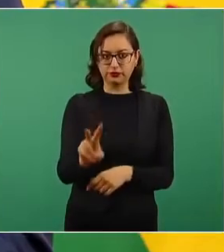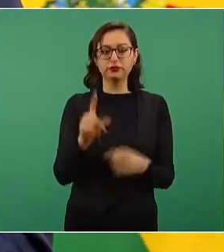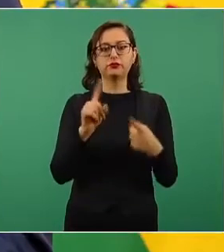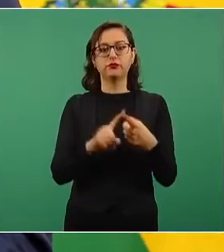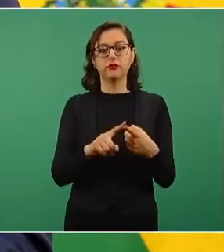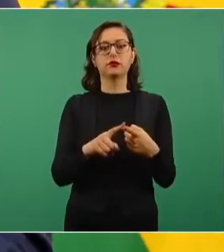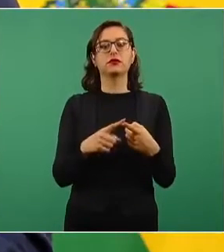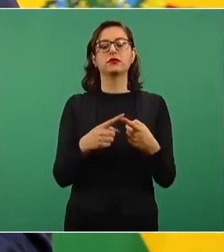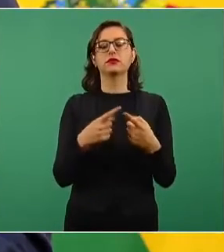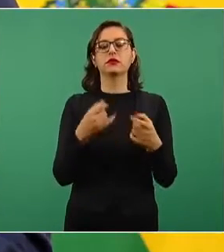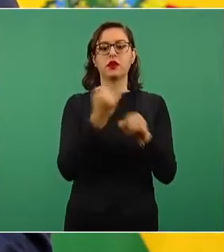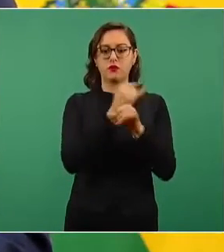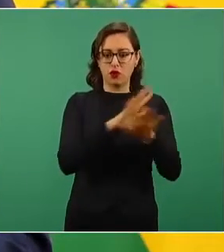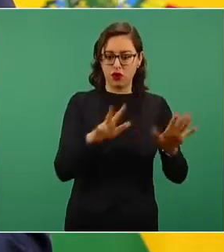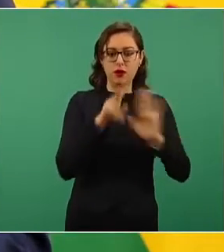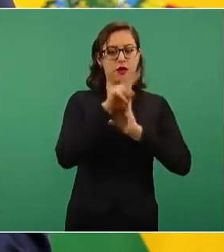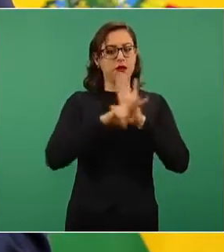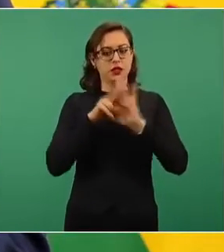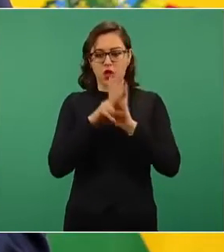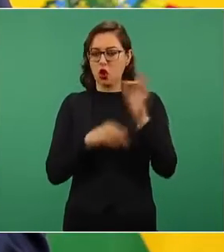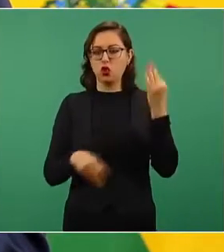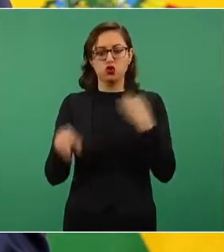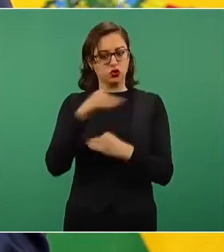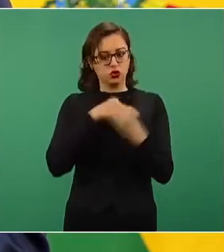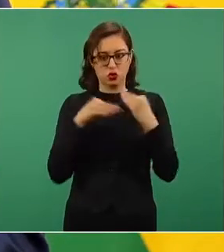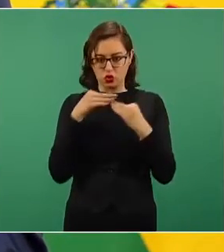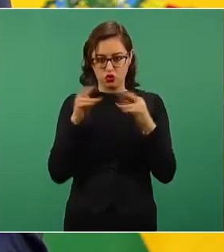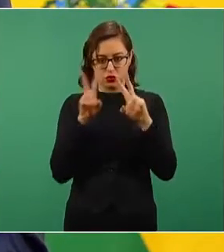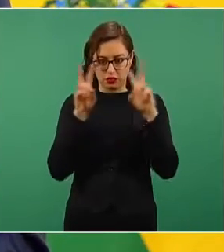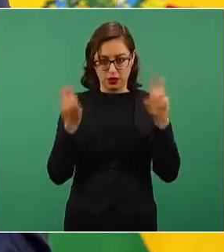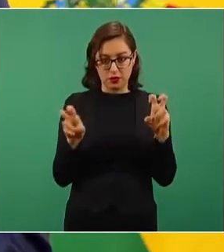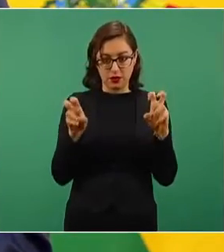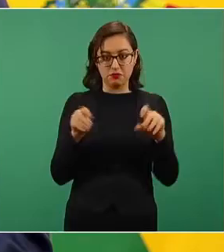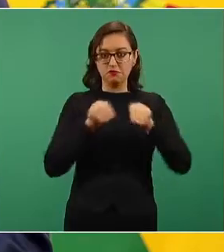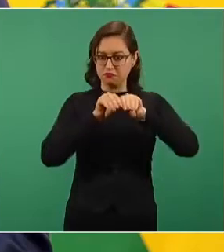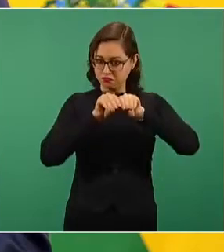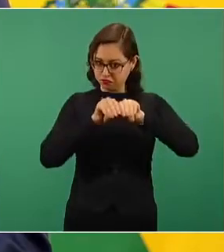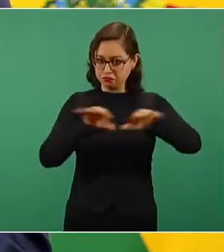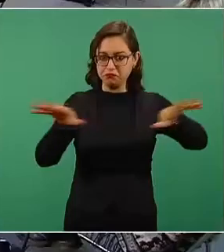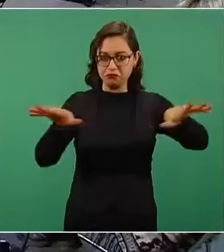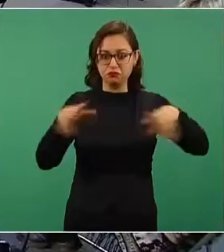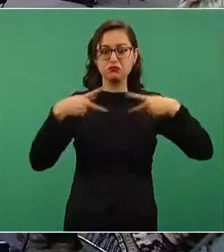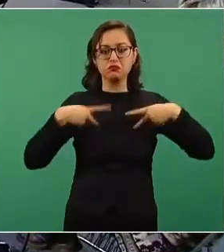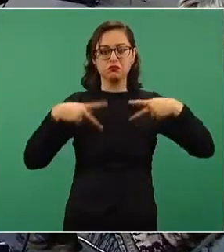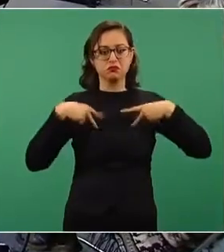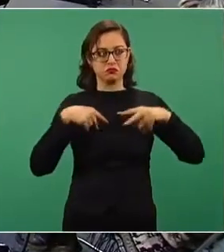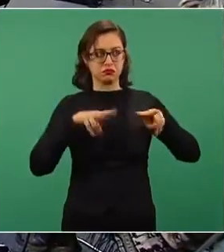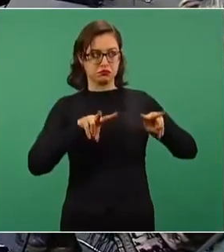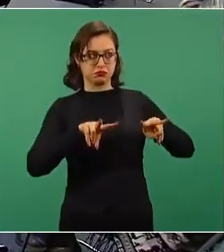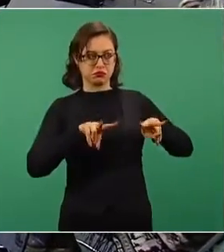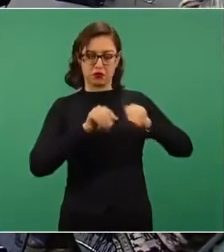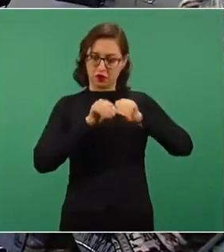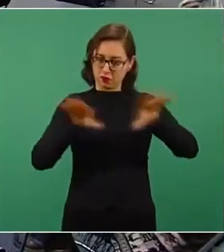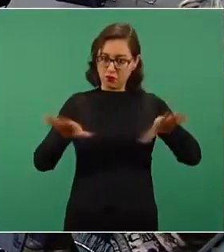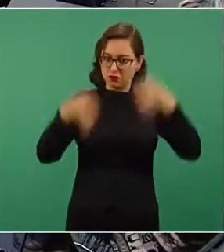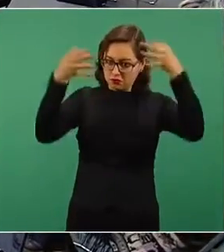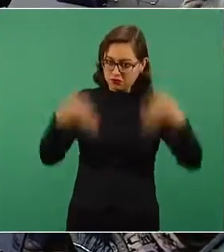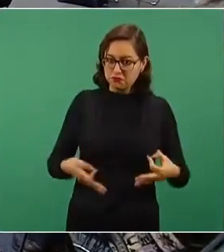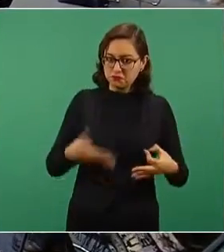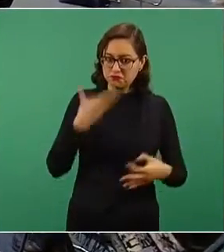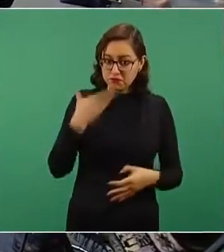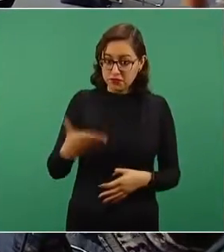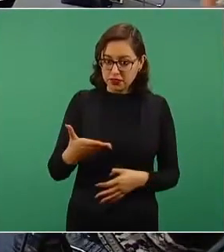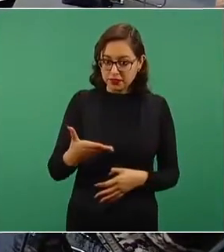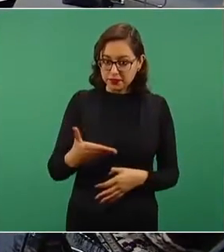videos y todo lo que tiene que ver con esto, para que la gente tenga la información general.